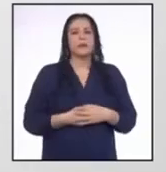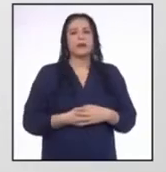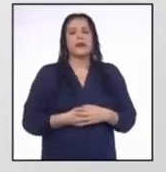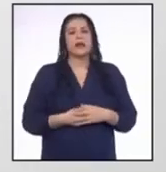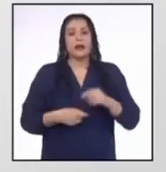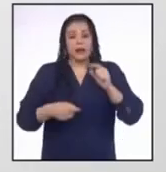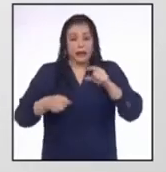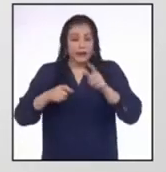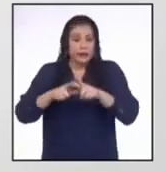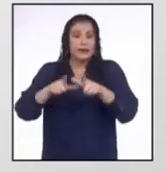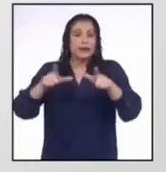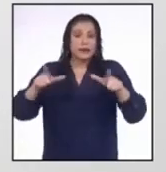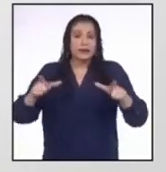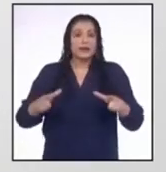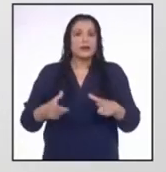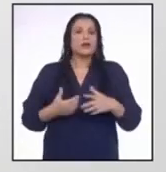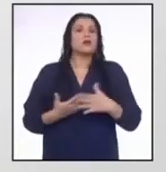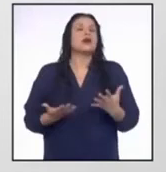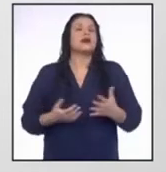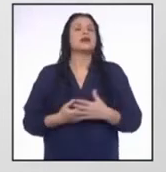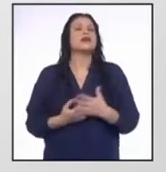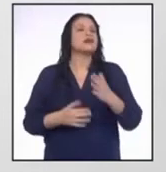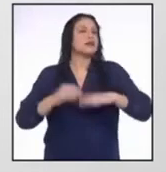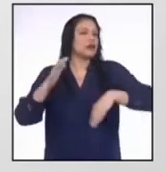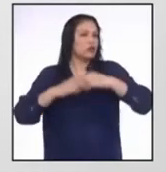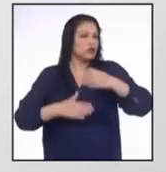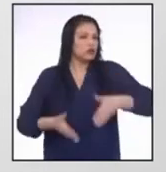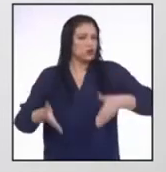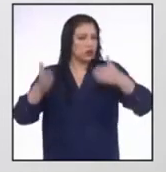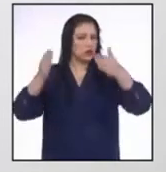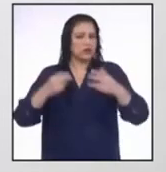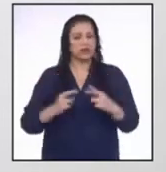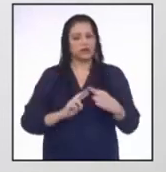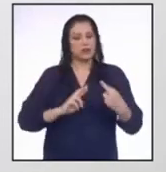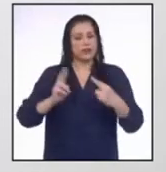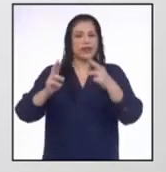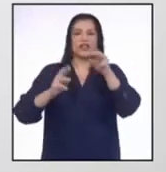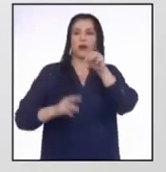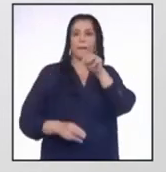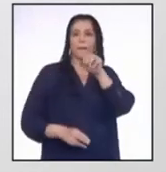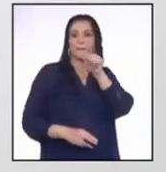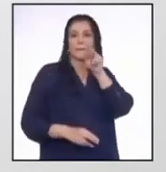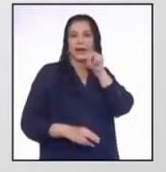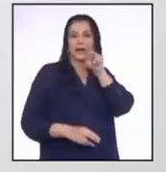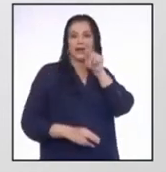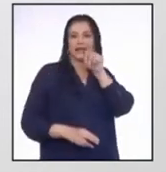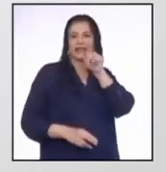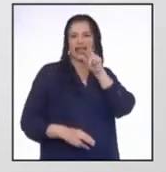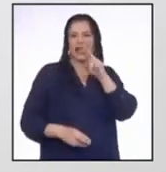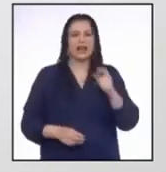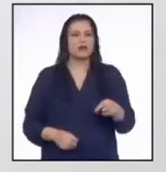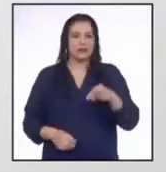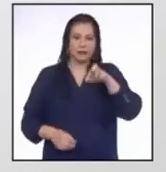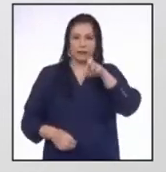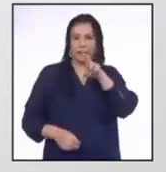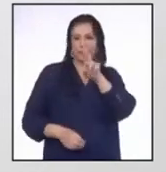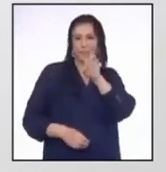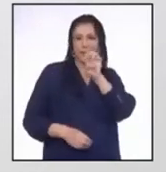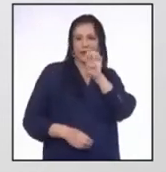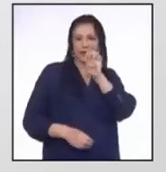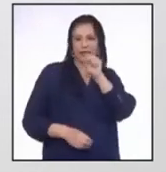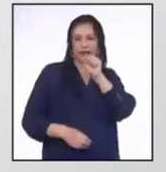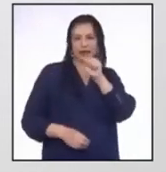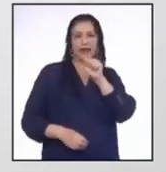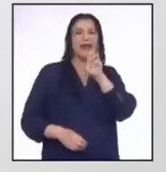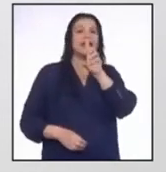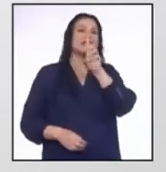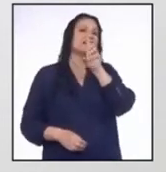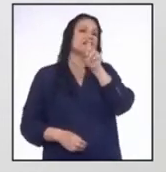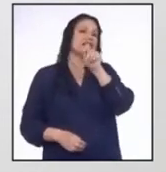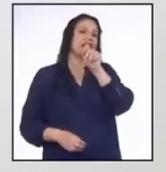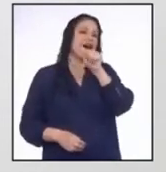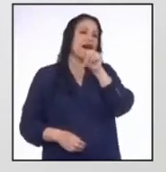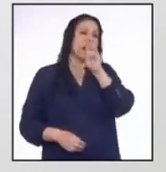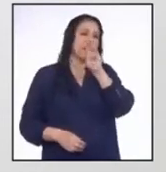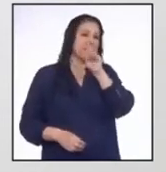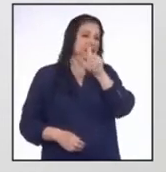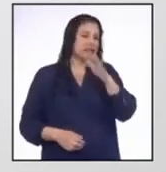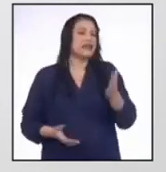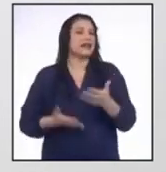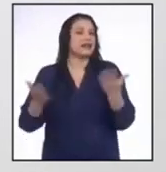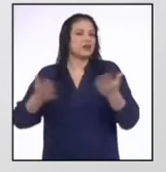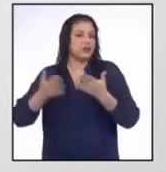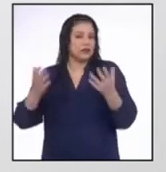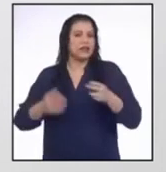que contiene el embalse está construida sobre el río Mantaro. Se llama presa de Tablachaca. Se encuentra